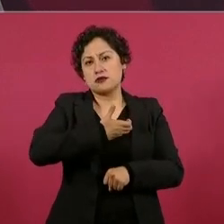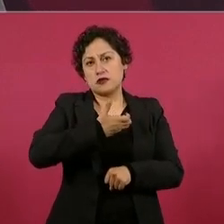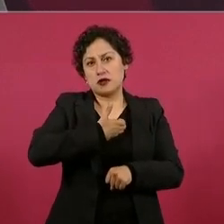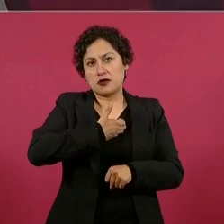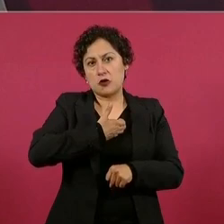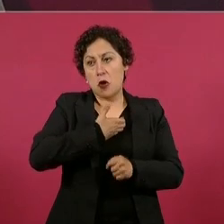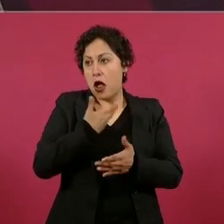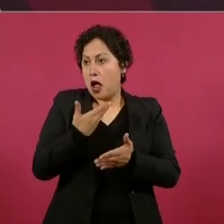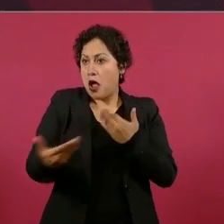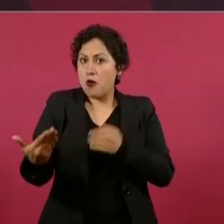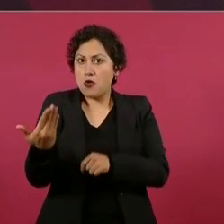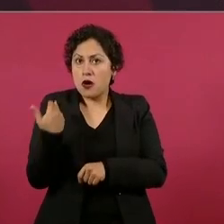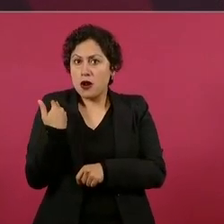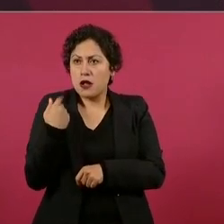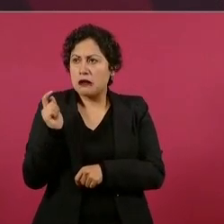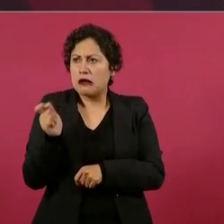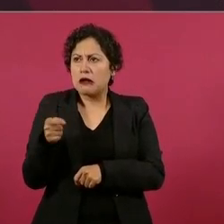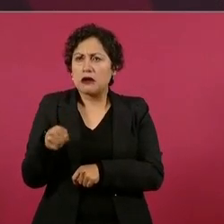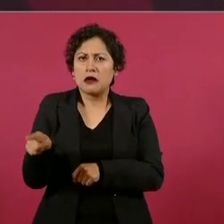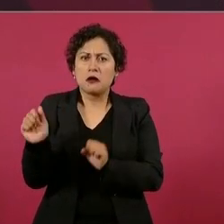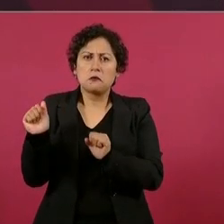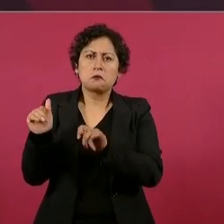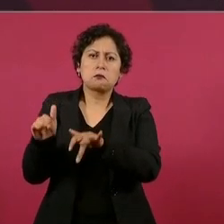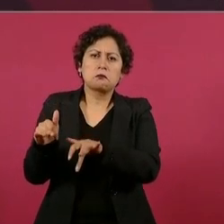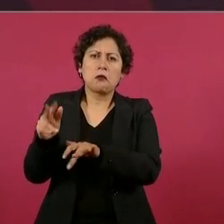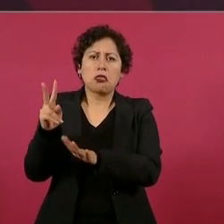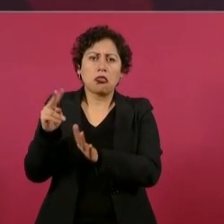pues fueron como 2,000,